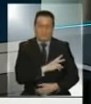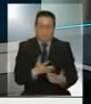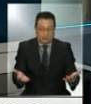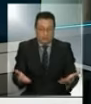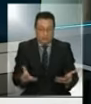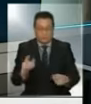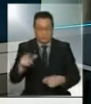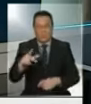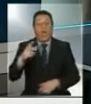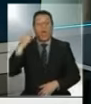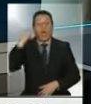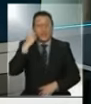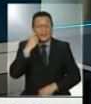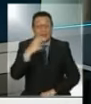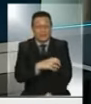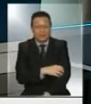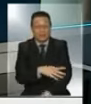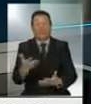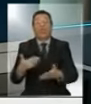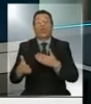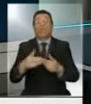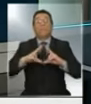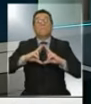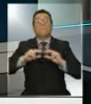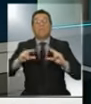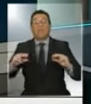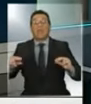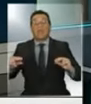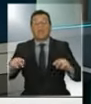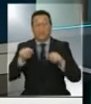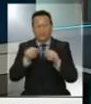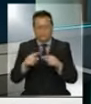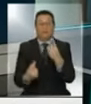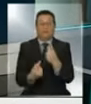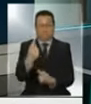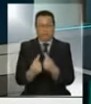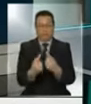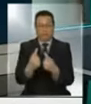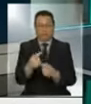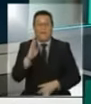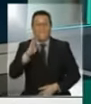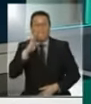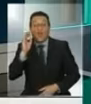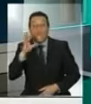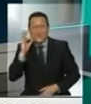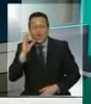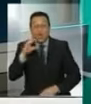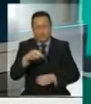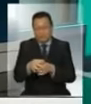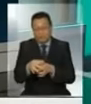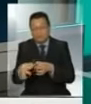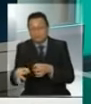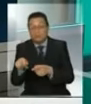en o'higgins va a ser la comuna de pichilemu la que va a mantener su show en el caso del bío bío se va a concentrar